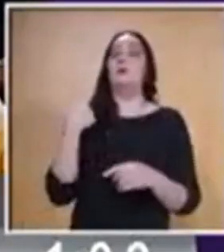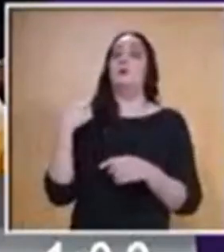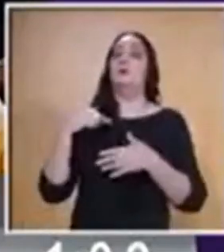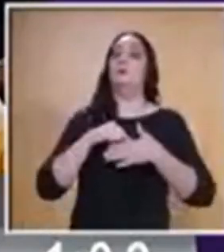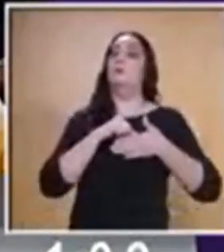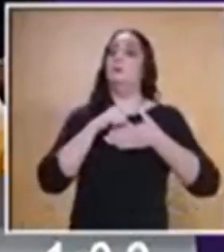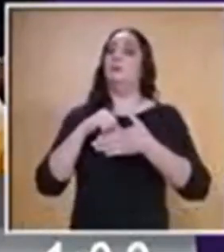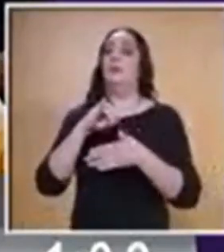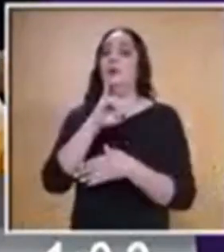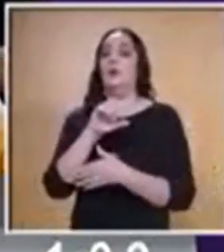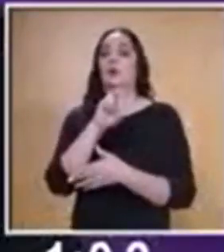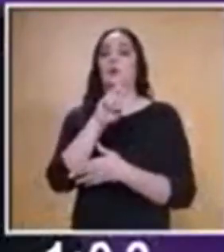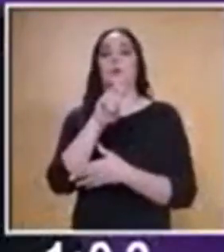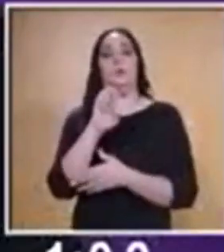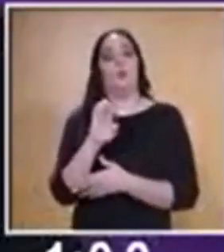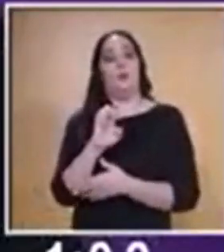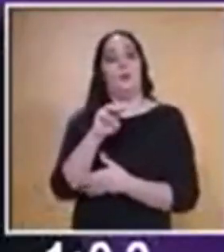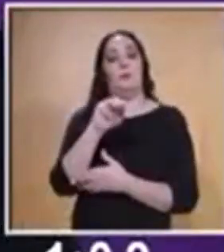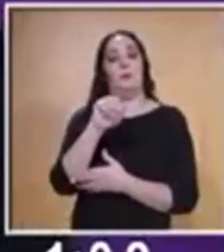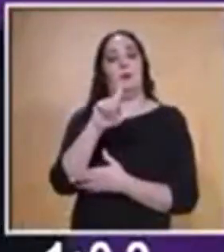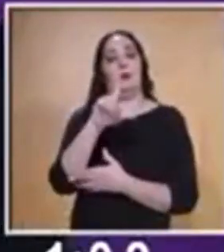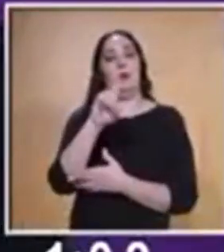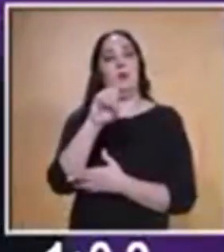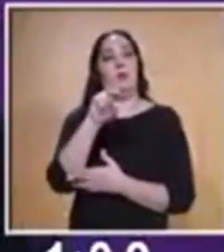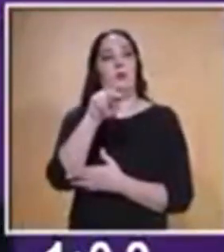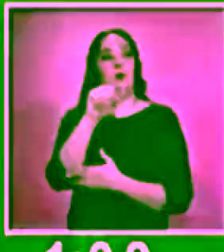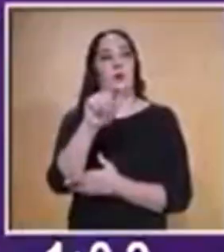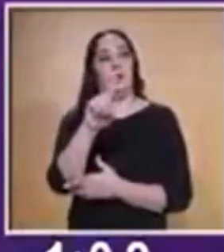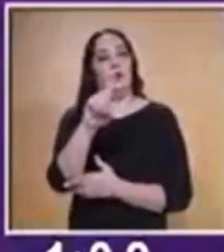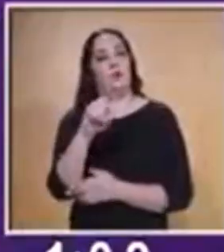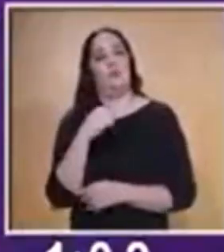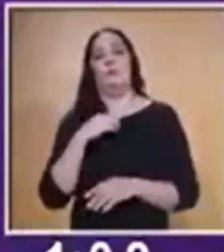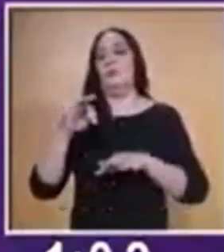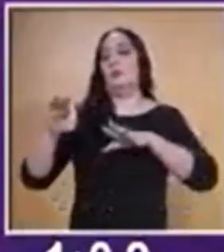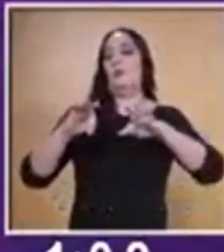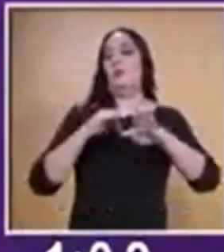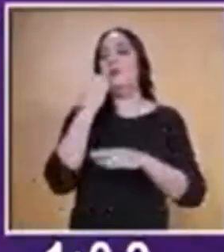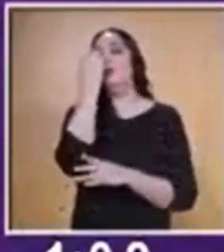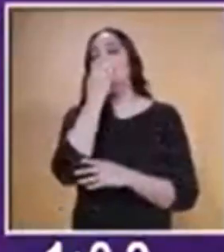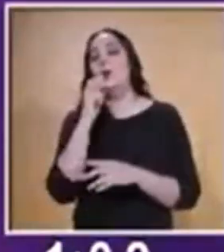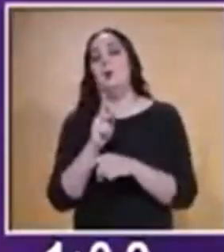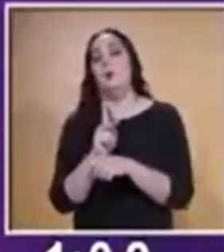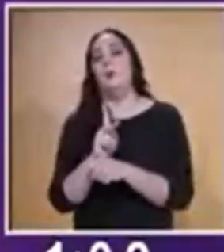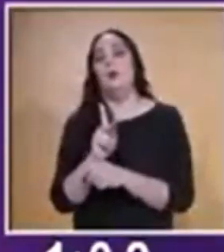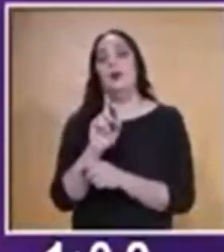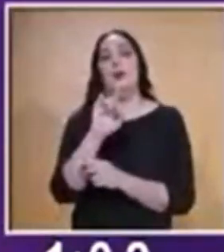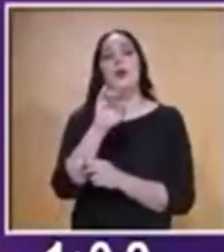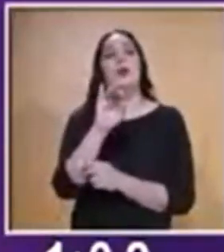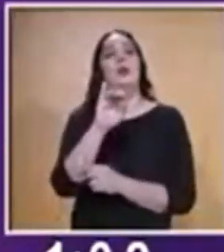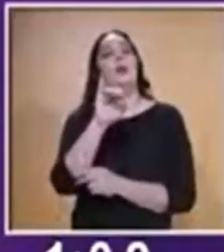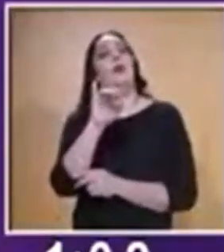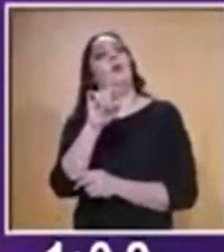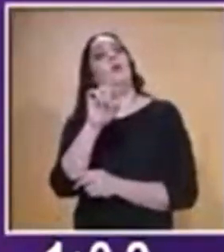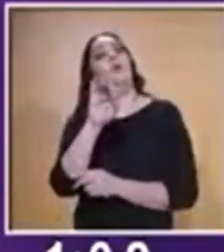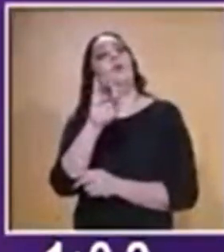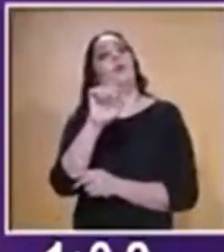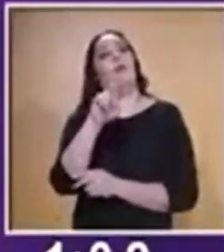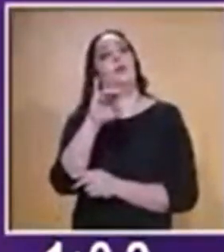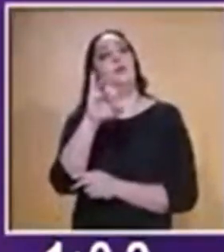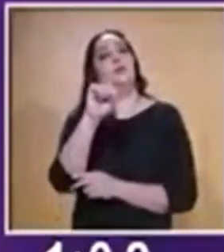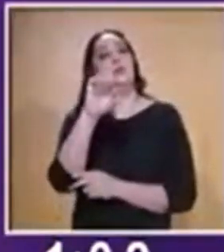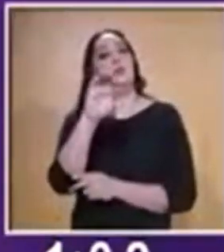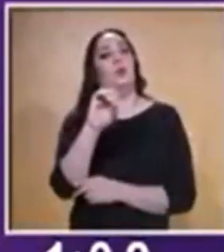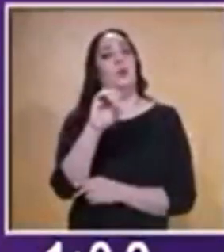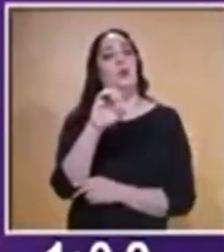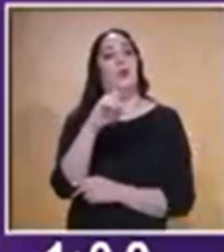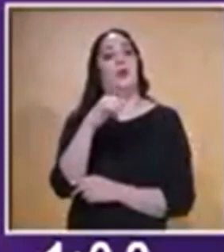Josué Maldonado. Trabajo en la Escuela Primaria Federico García Lorca en la mañana y en la Escuela Mariano Matamoros en la tarde, ambos en el municipio de